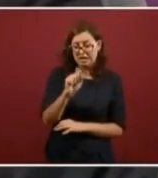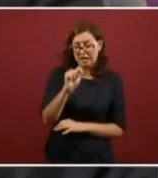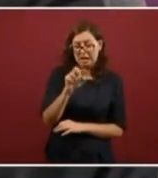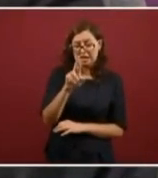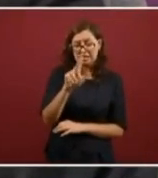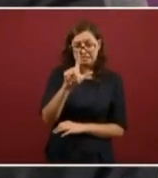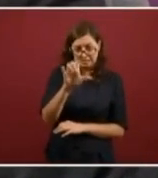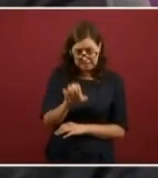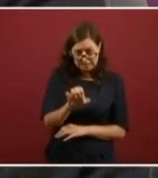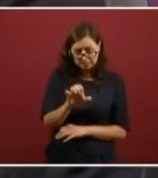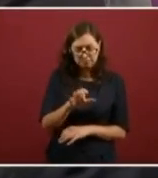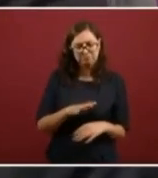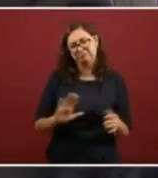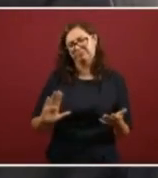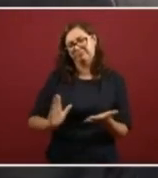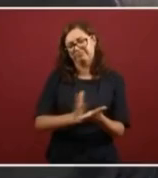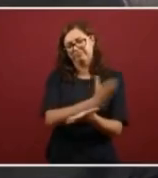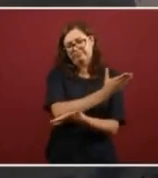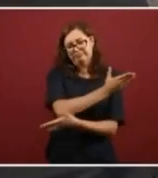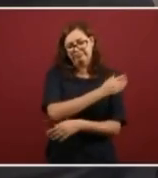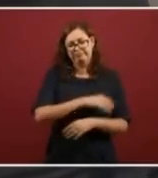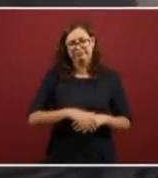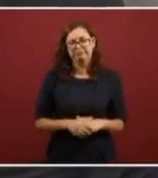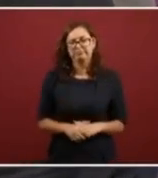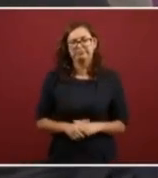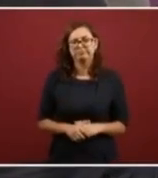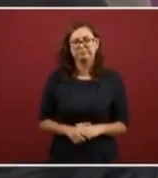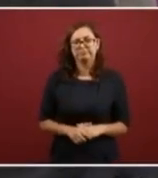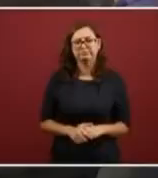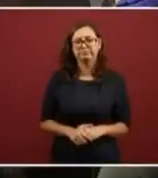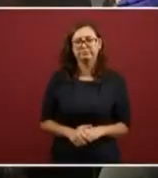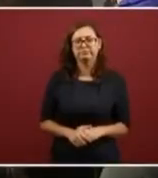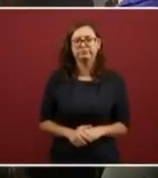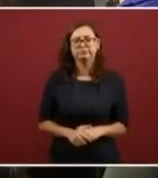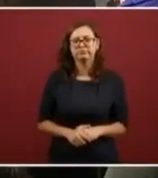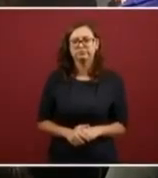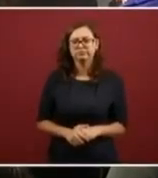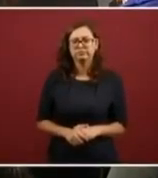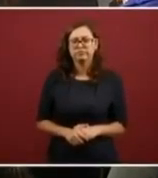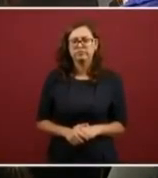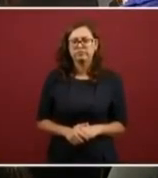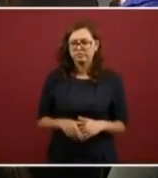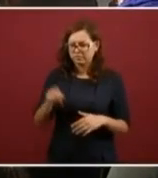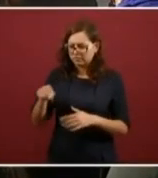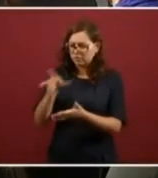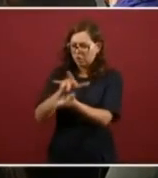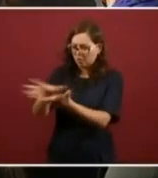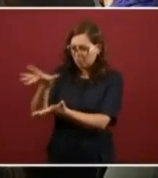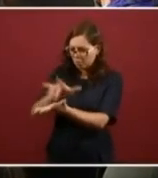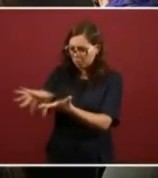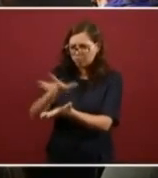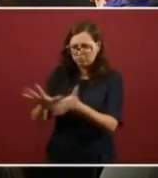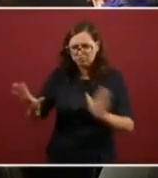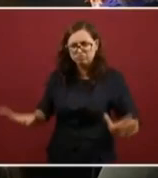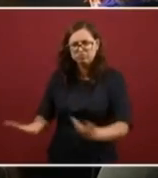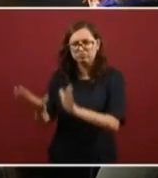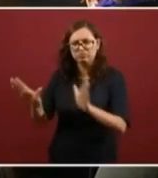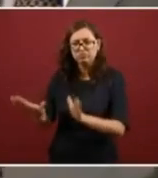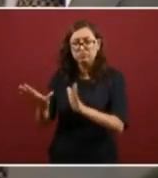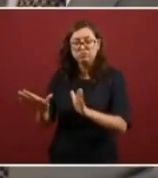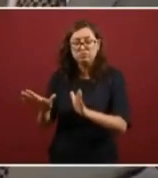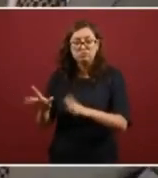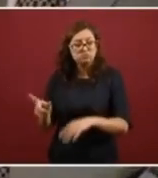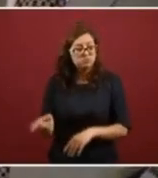de manera directa. Y también, pues, apoyar a las empresas que se